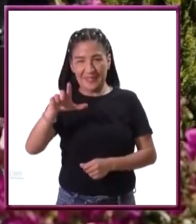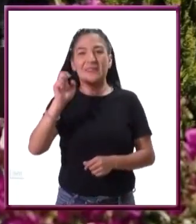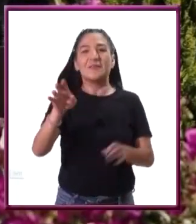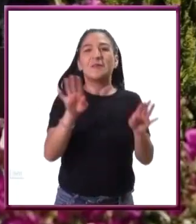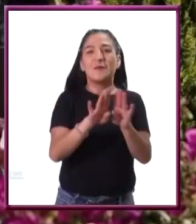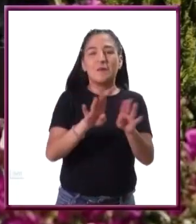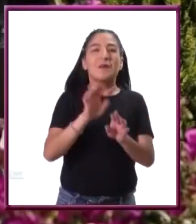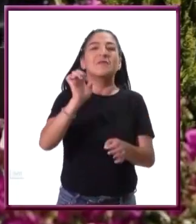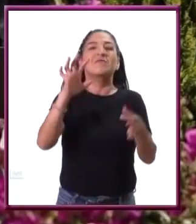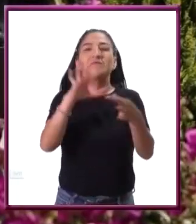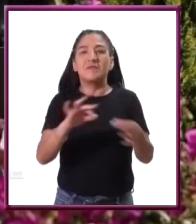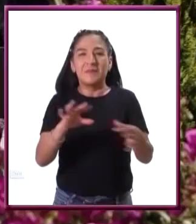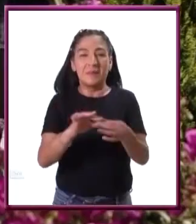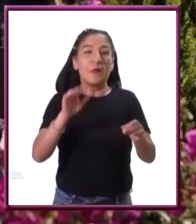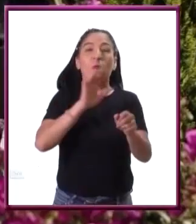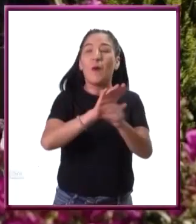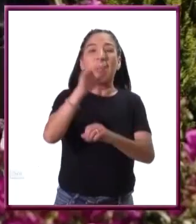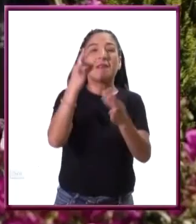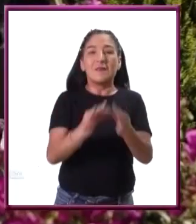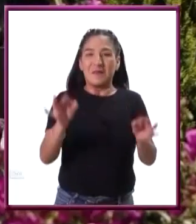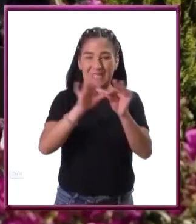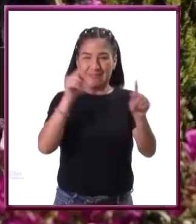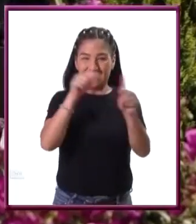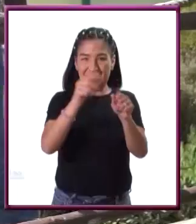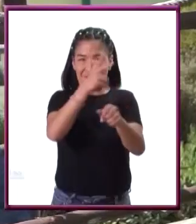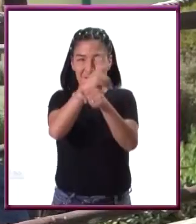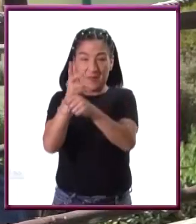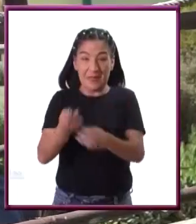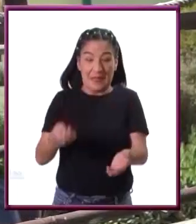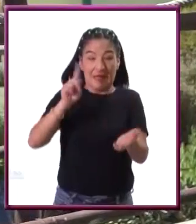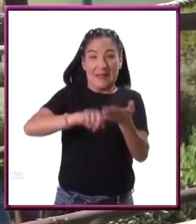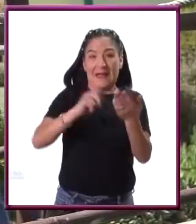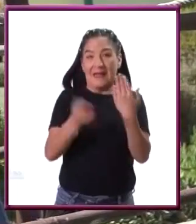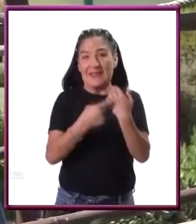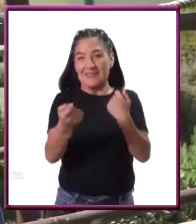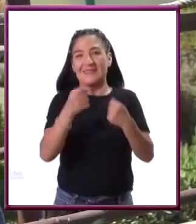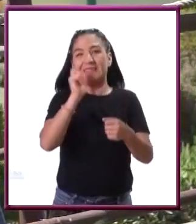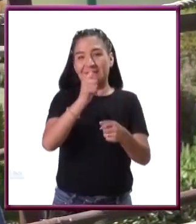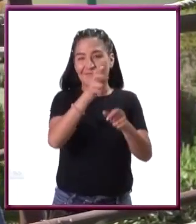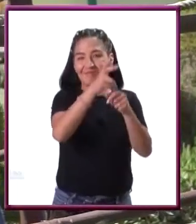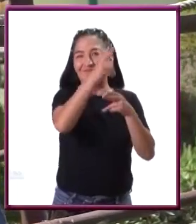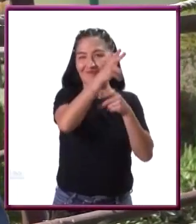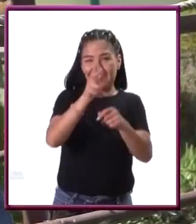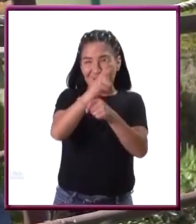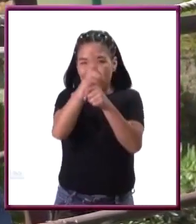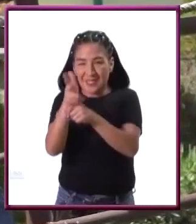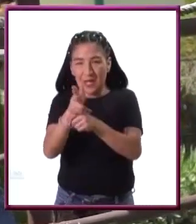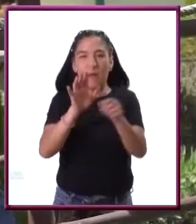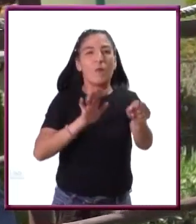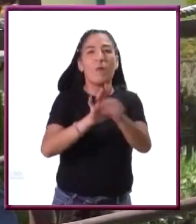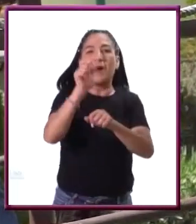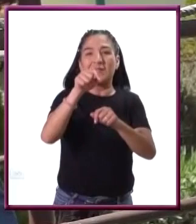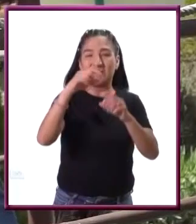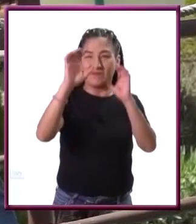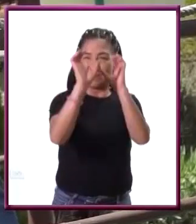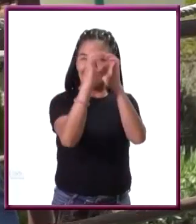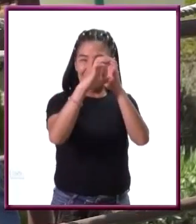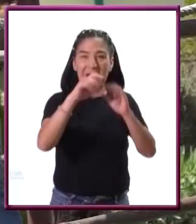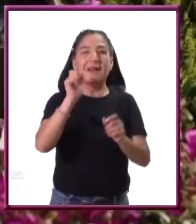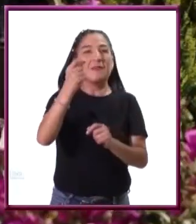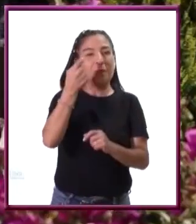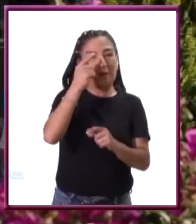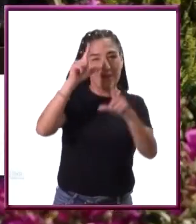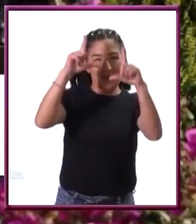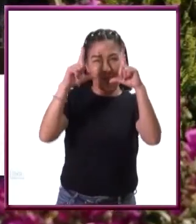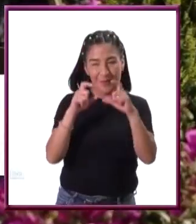más importante de una cámara está detrás de ella. Claro, el ojo humano de quien toma la foto. Por